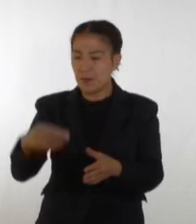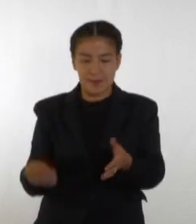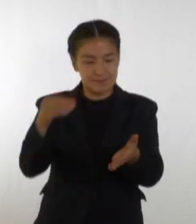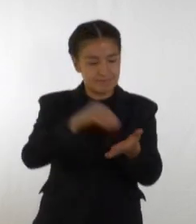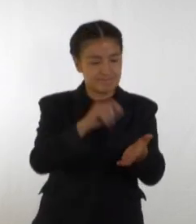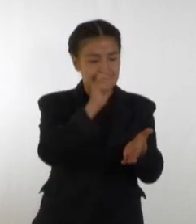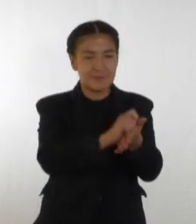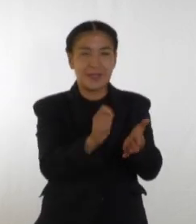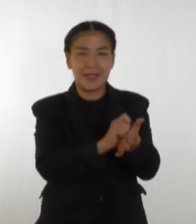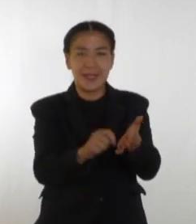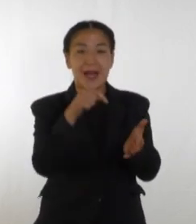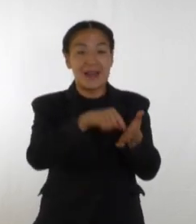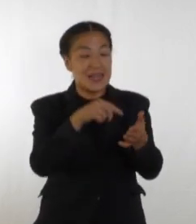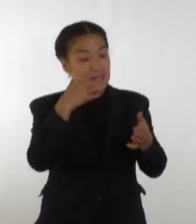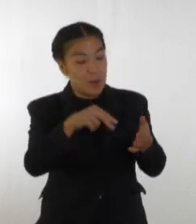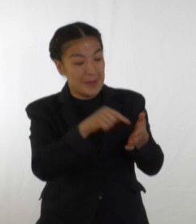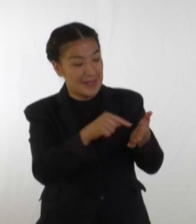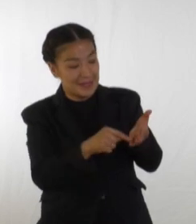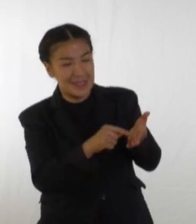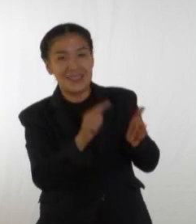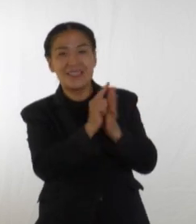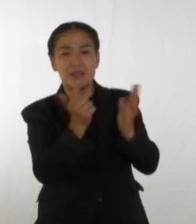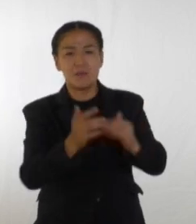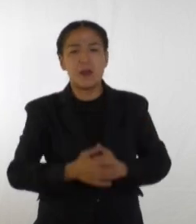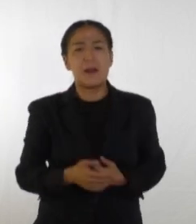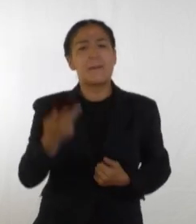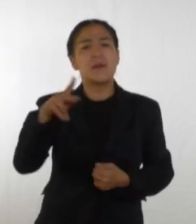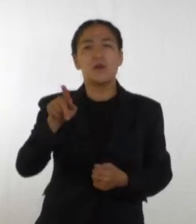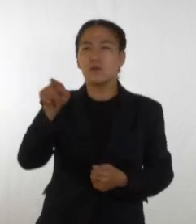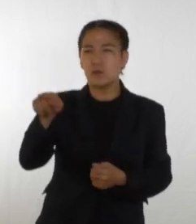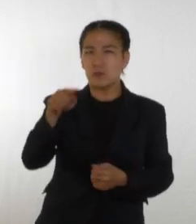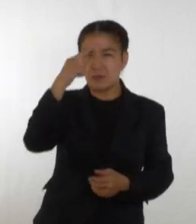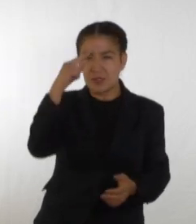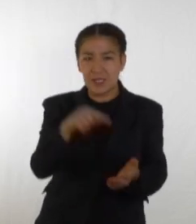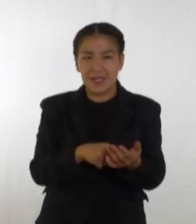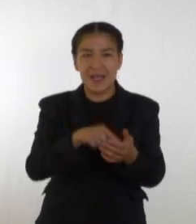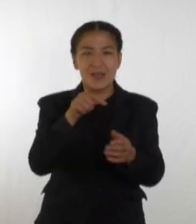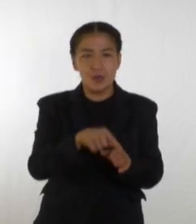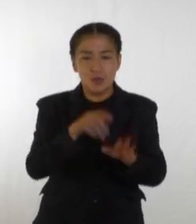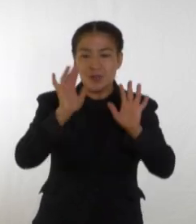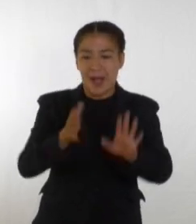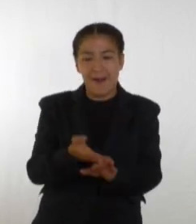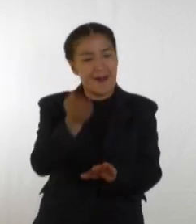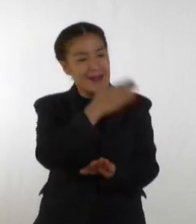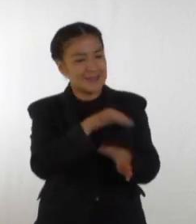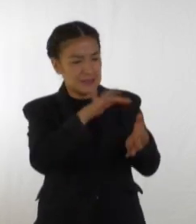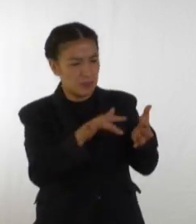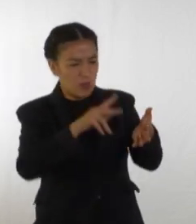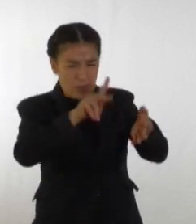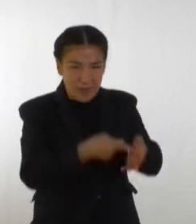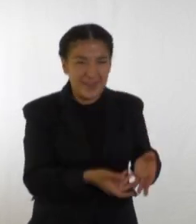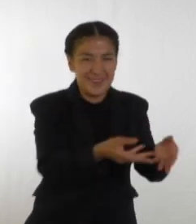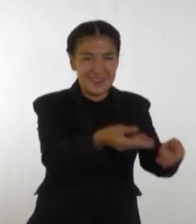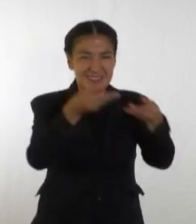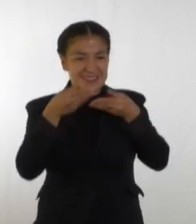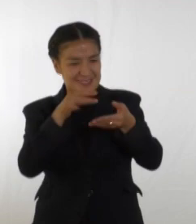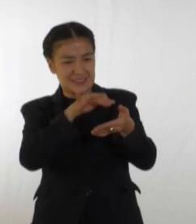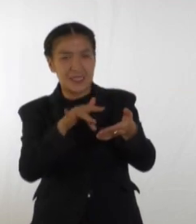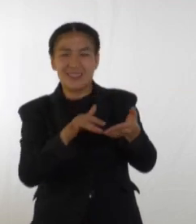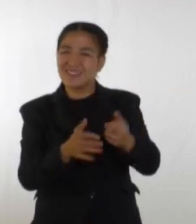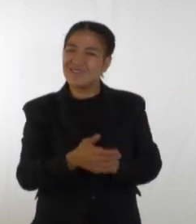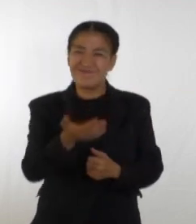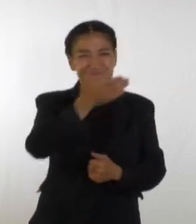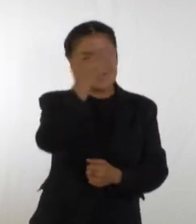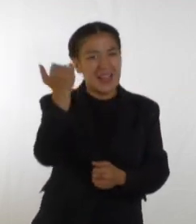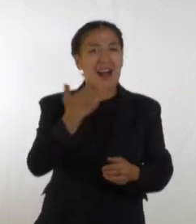tu nombre al final del libro. ¿Pero tú crees que algún día podrías reencontrarte con un libro que has liberado? Híjole,